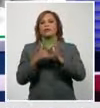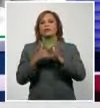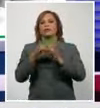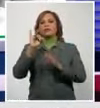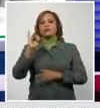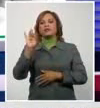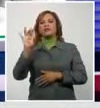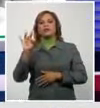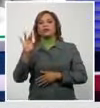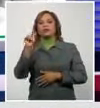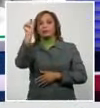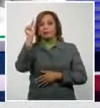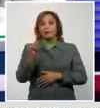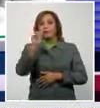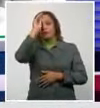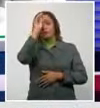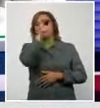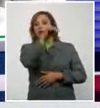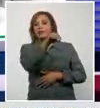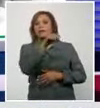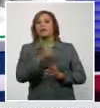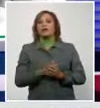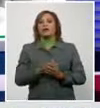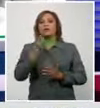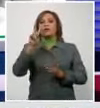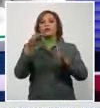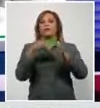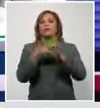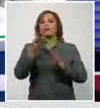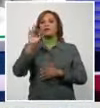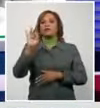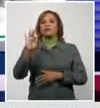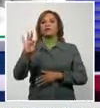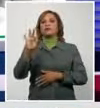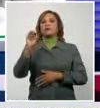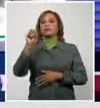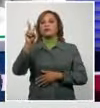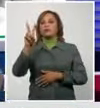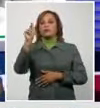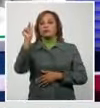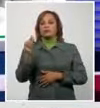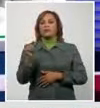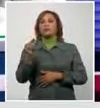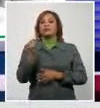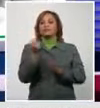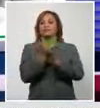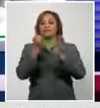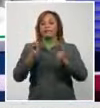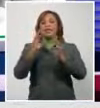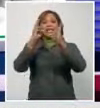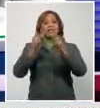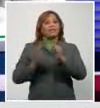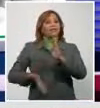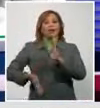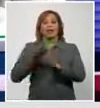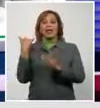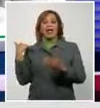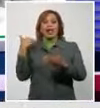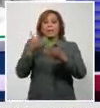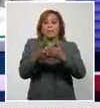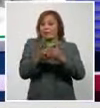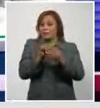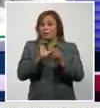5.715 pacientes ingresados, 2.802 casos activos, la cifra más alta desde el inicio de la epidemia,